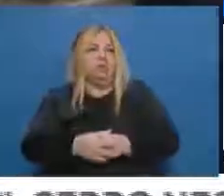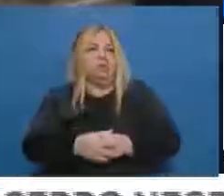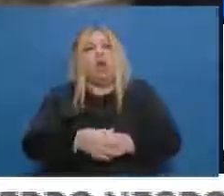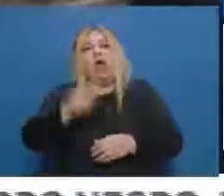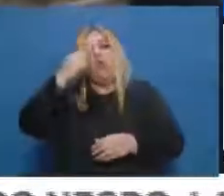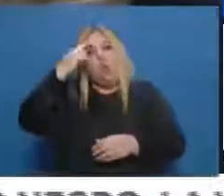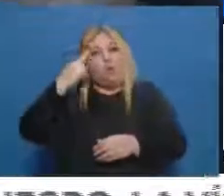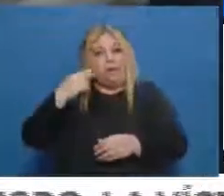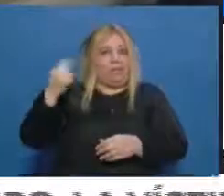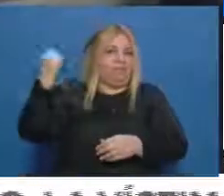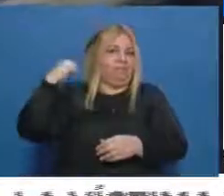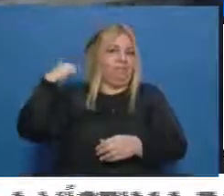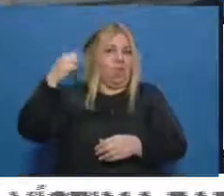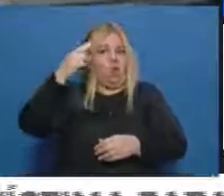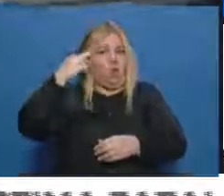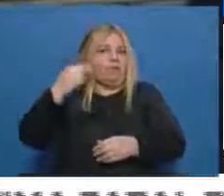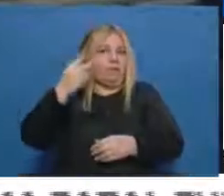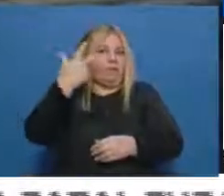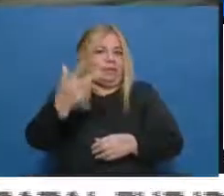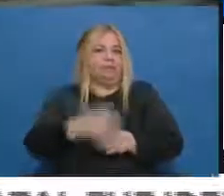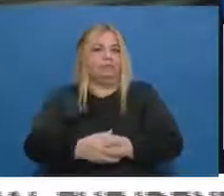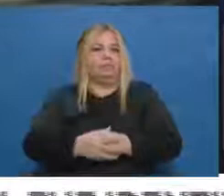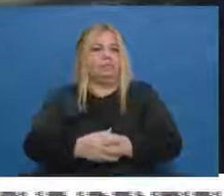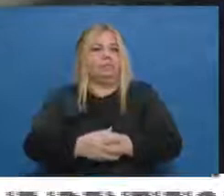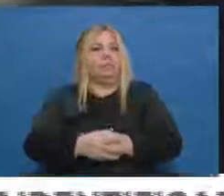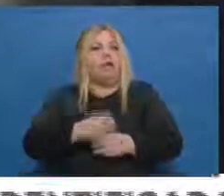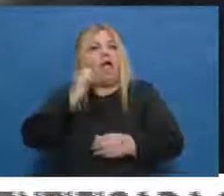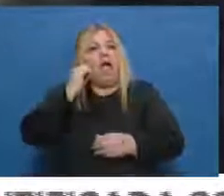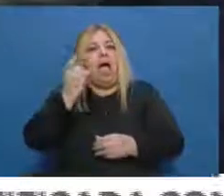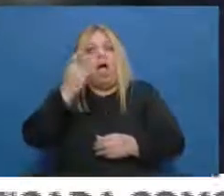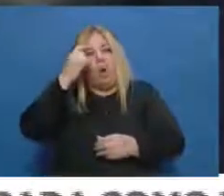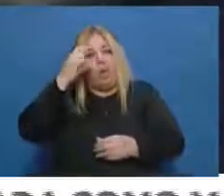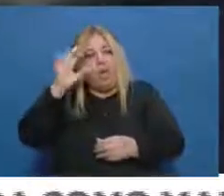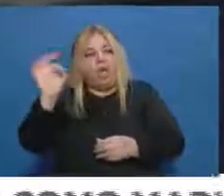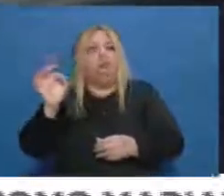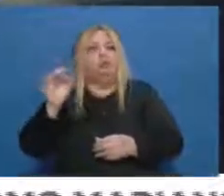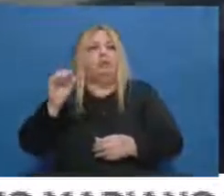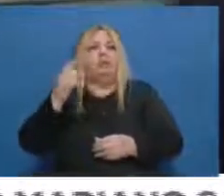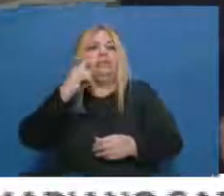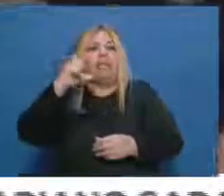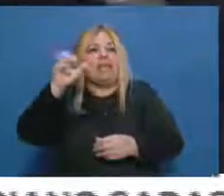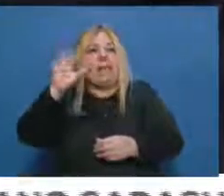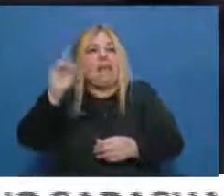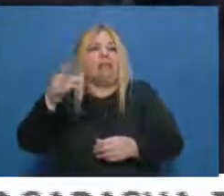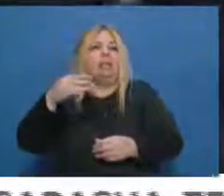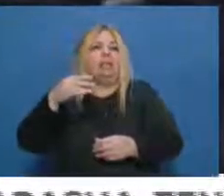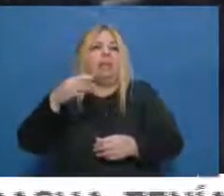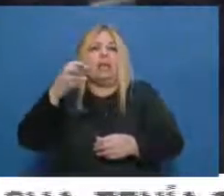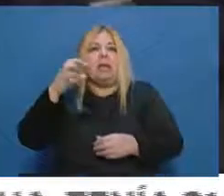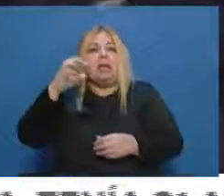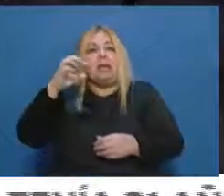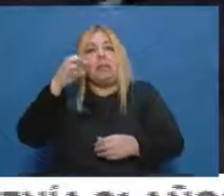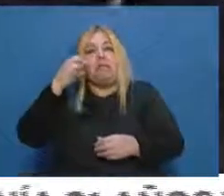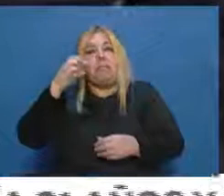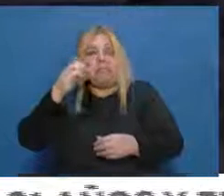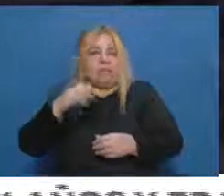rompen. Lautaro Martínez, Agüero y Cardi. ¿Qué le ponemos? ¿La 9 en Independiente? ¿A quién? ¿A cuál? A Agüero. Me